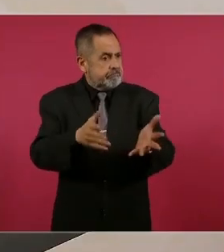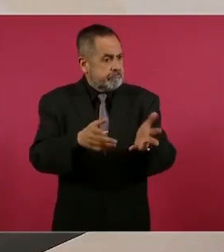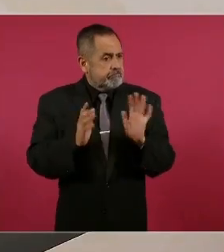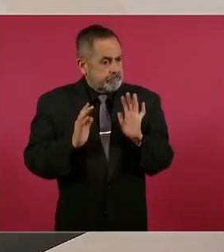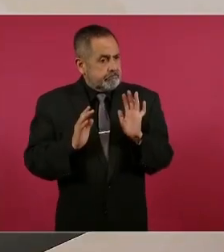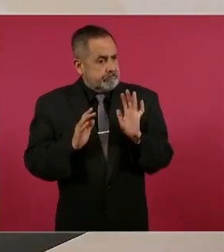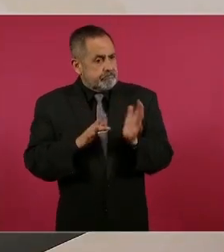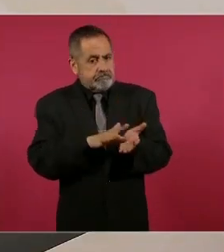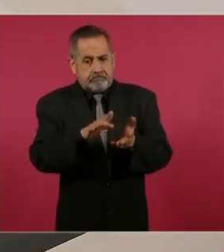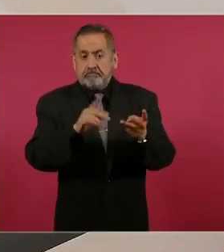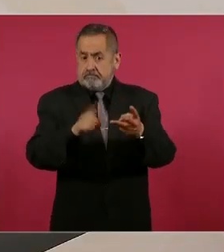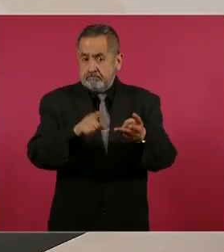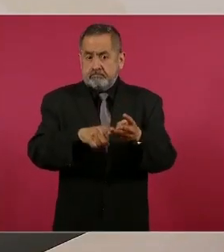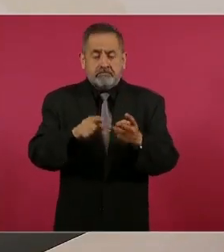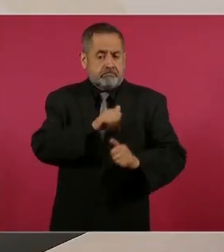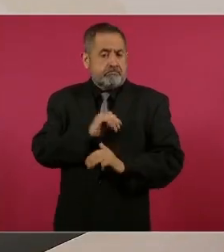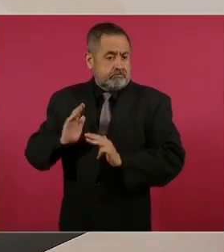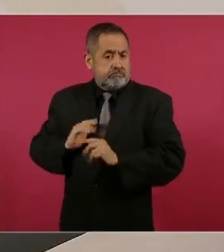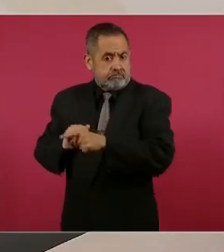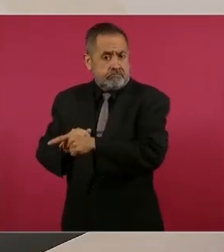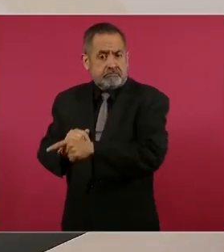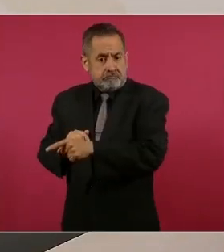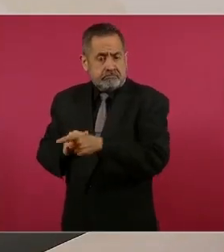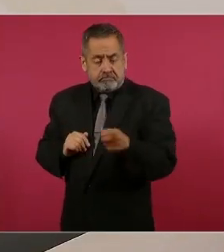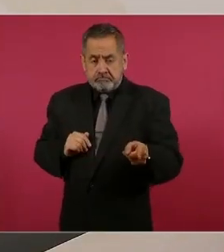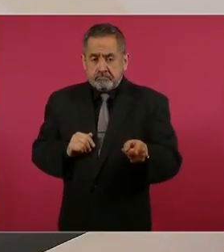lo que hicieron